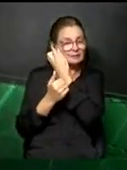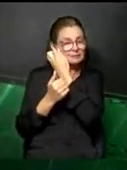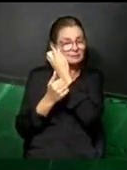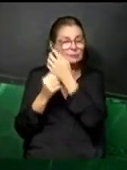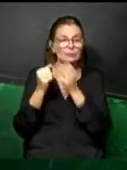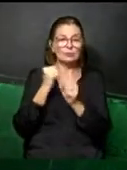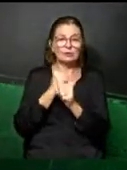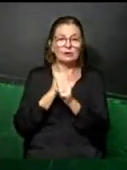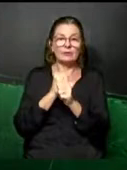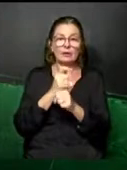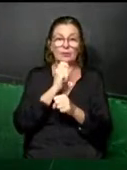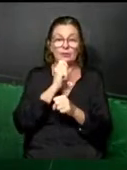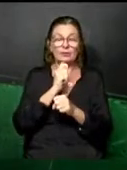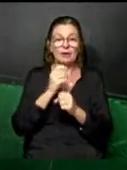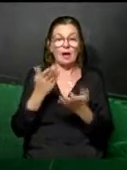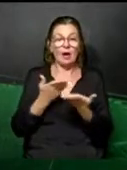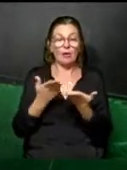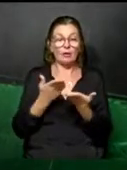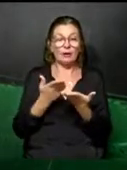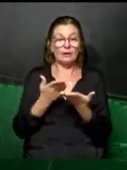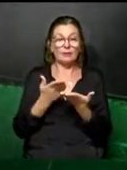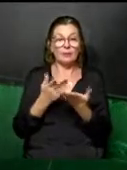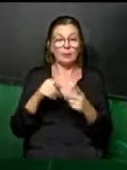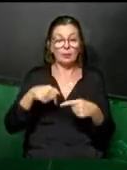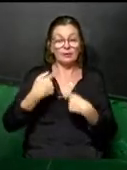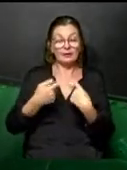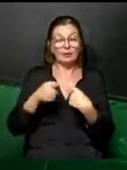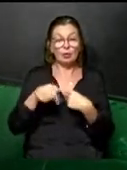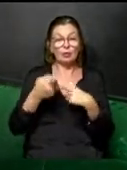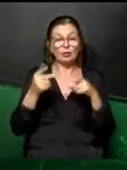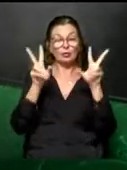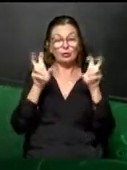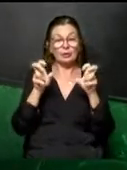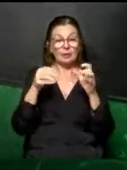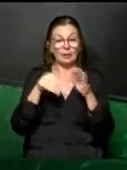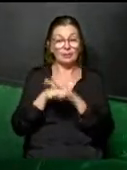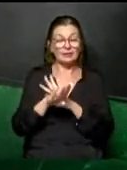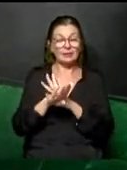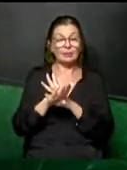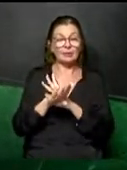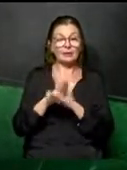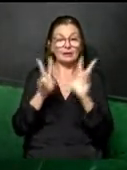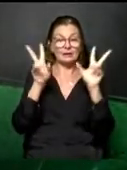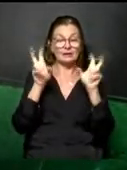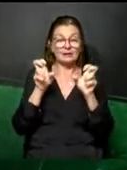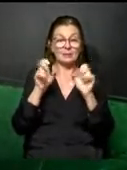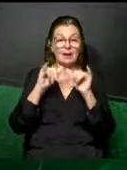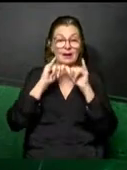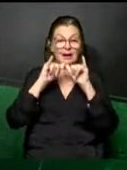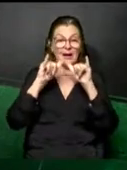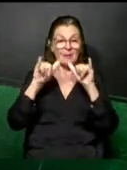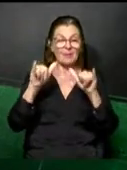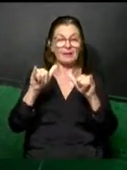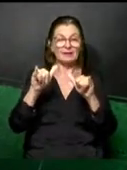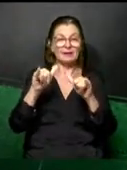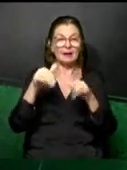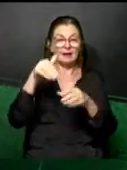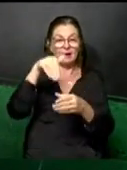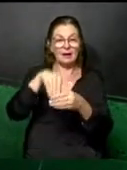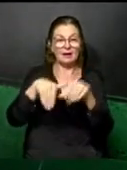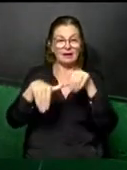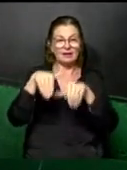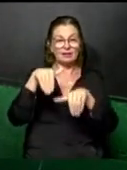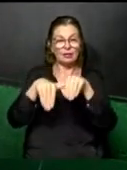también a nuestro entrevistado. Nosotros ahora vamos a seguir con otros asuntos y nos metemos en temas de la campaña electoral, porque